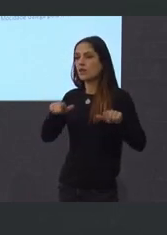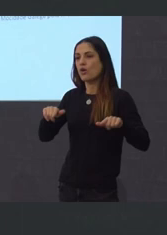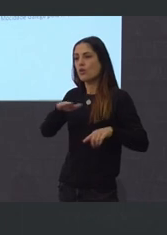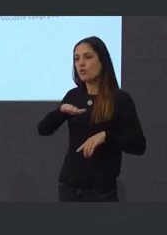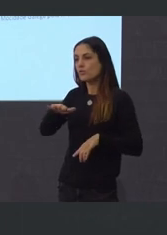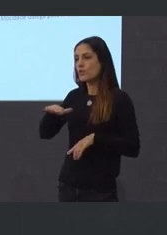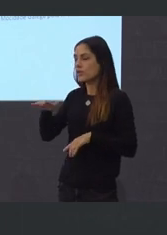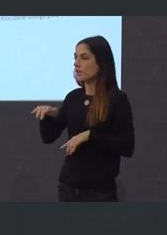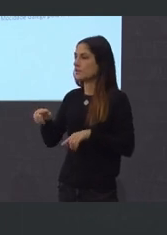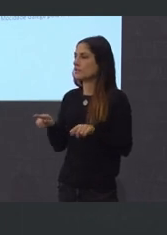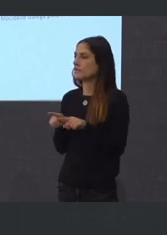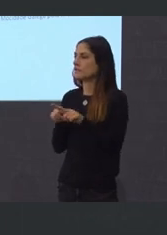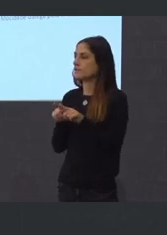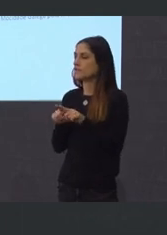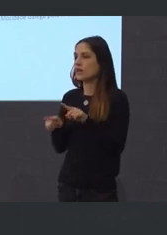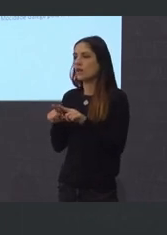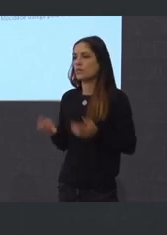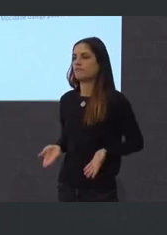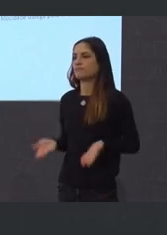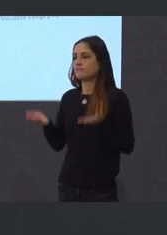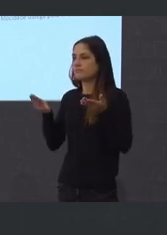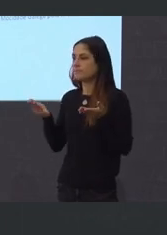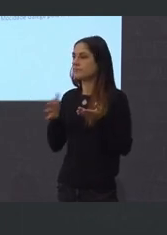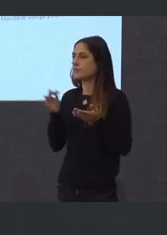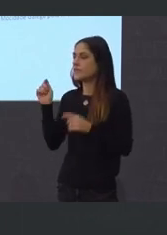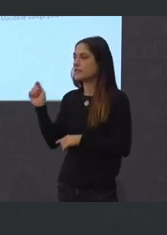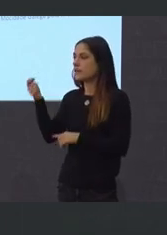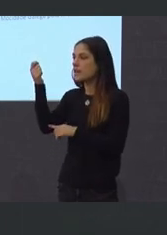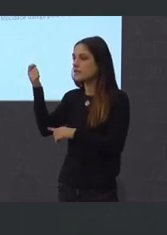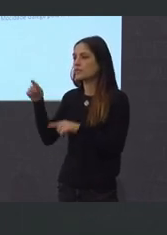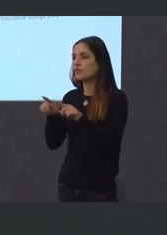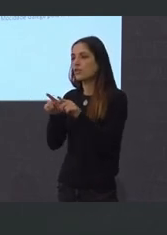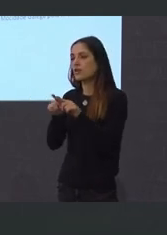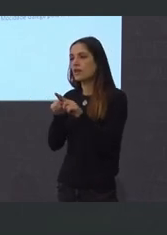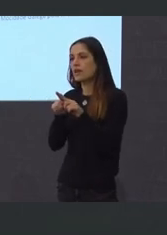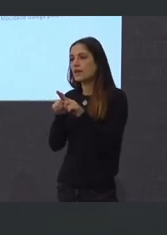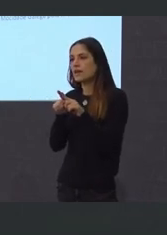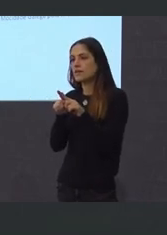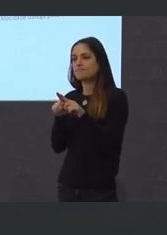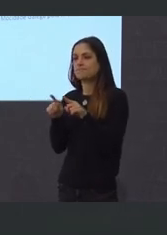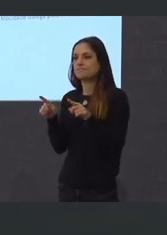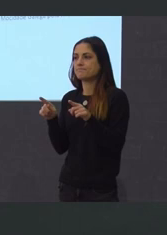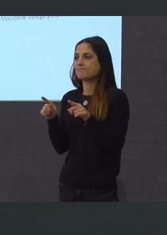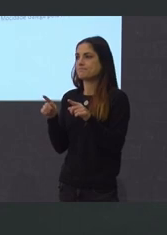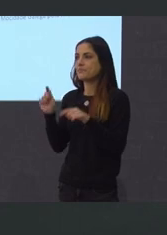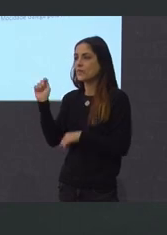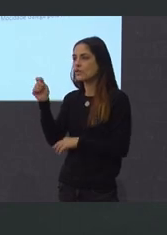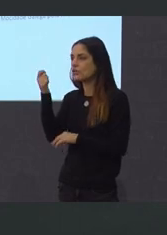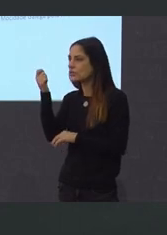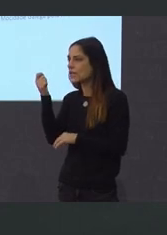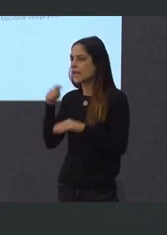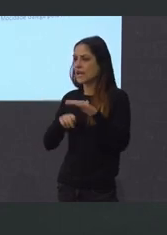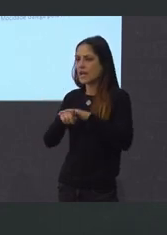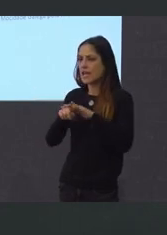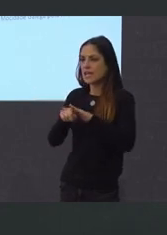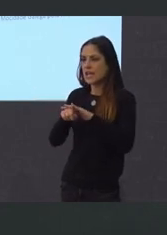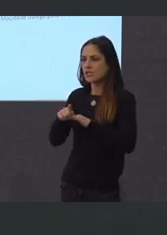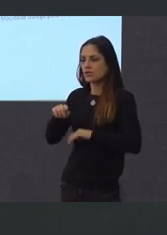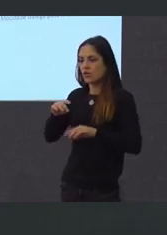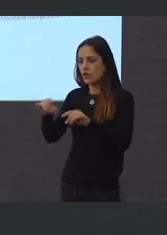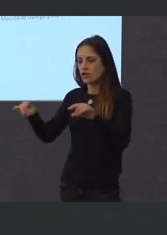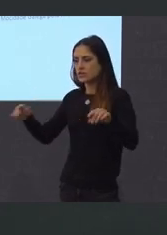incluso conseguiron exercer ou dificultar a xestión destes